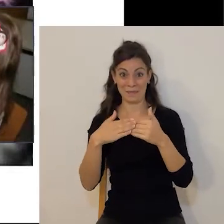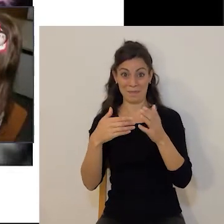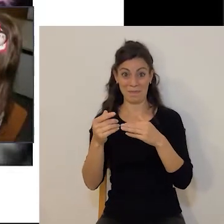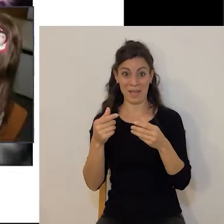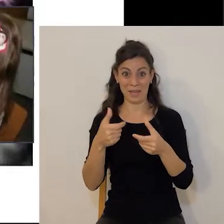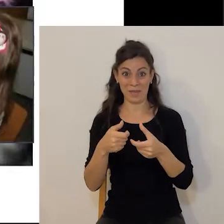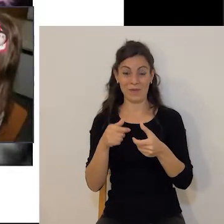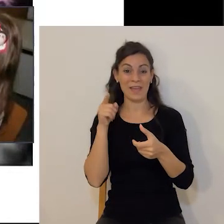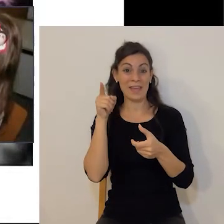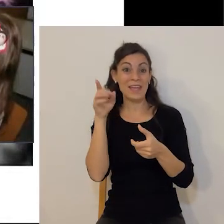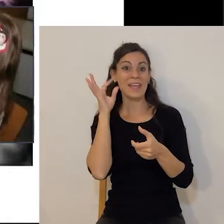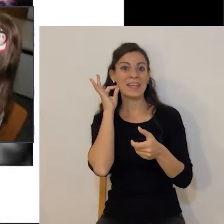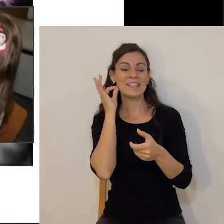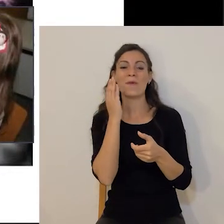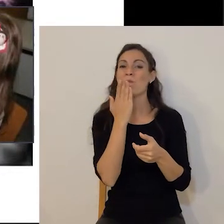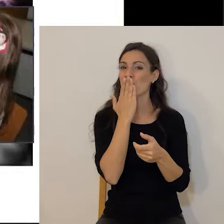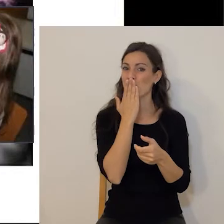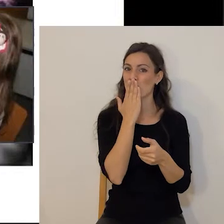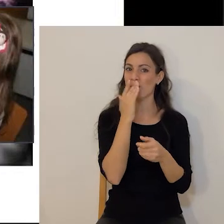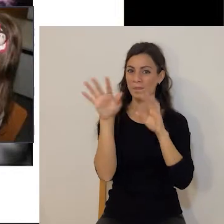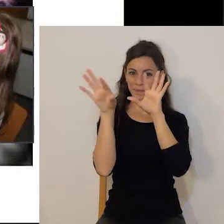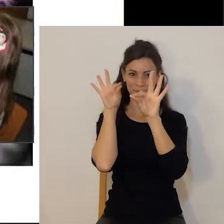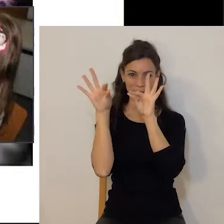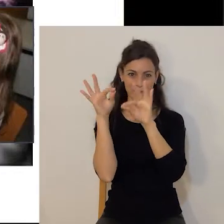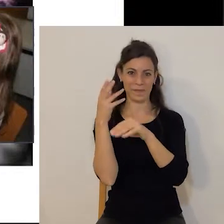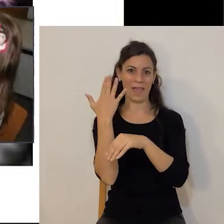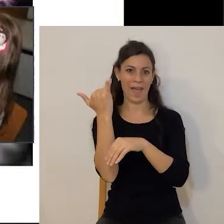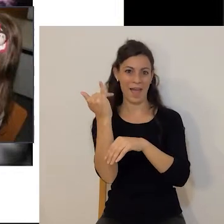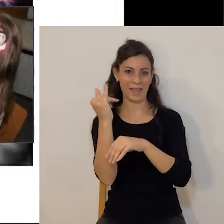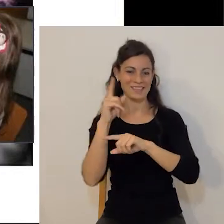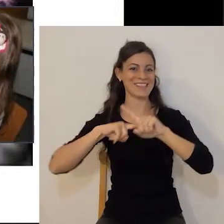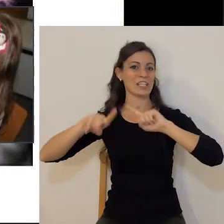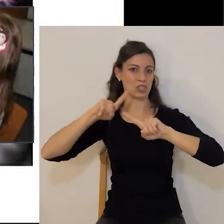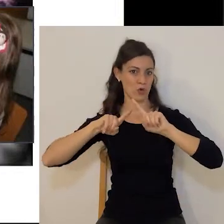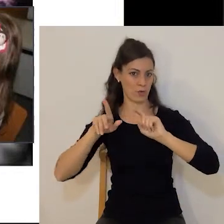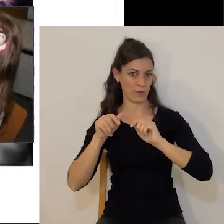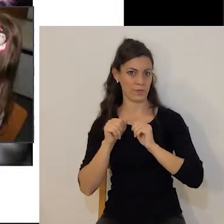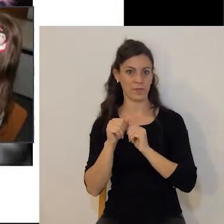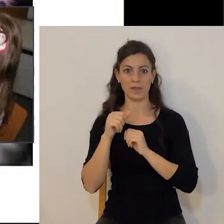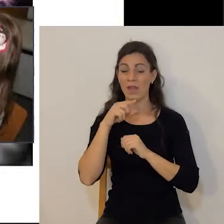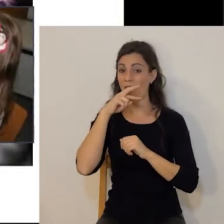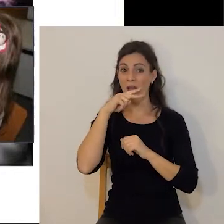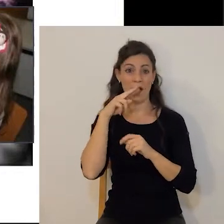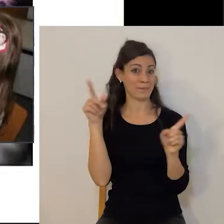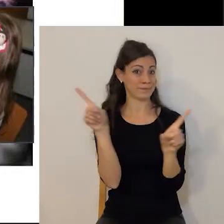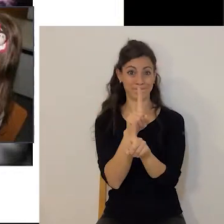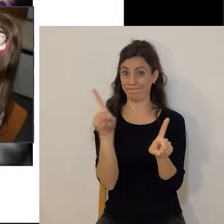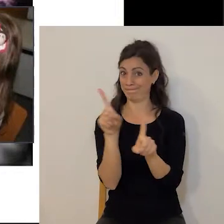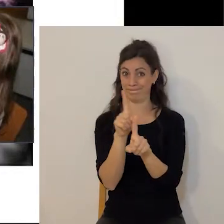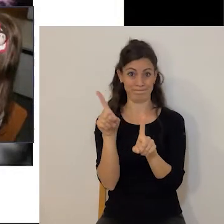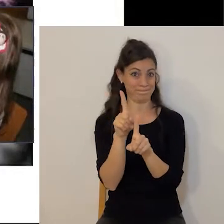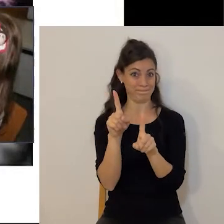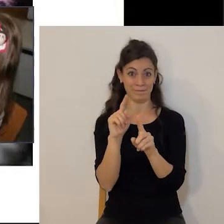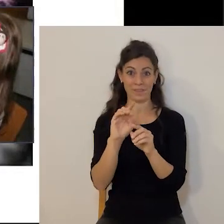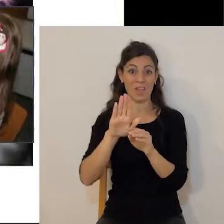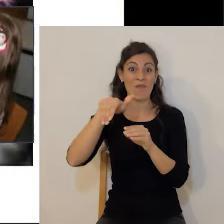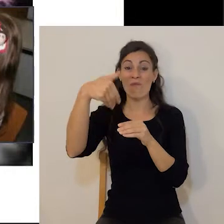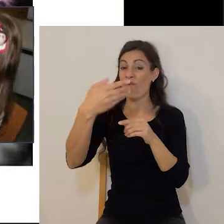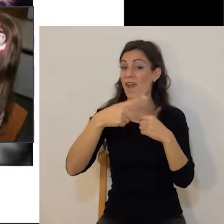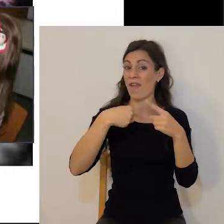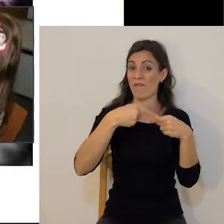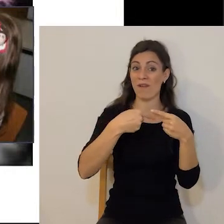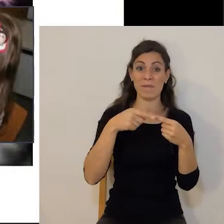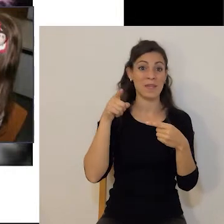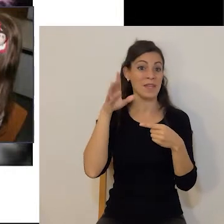tenía un mutismo selectivo, una niña que no hablaba fuera de su contexto